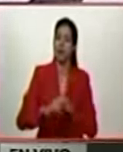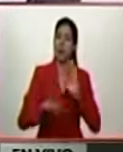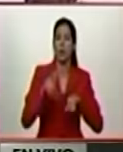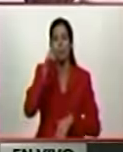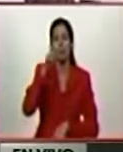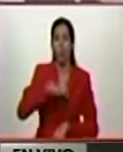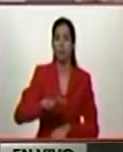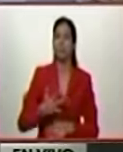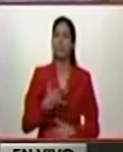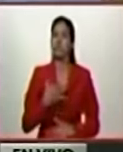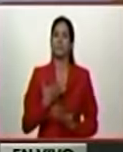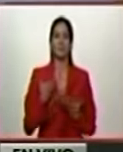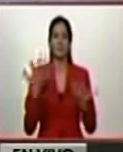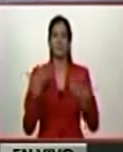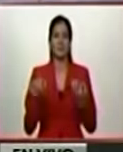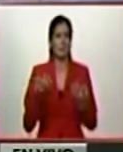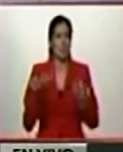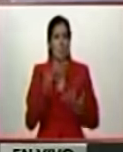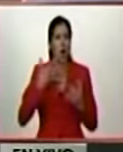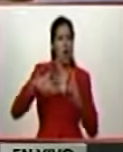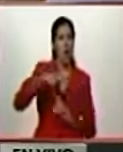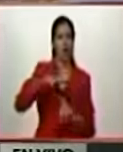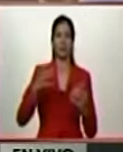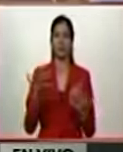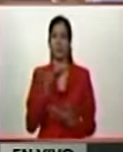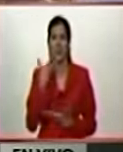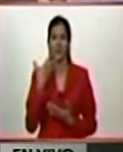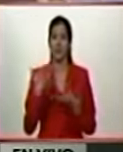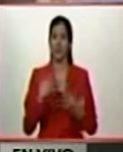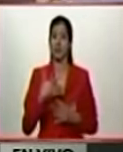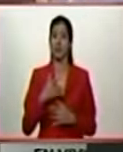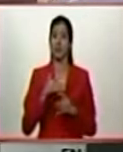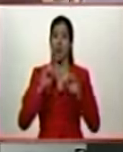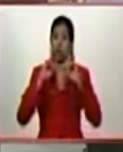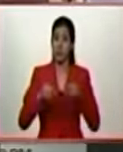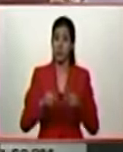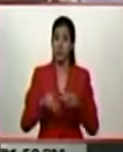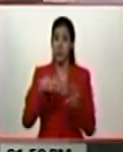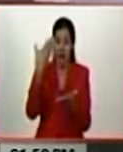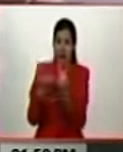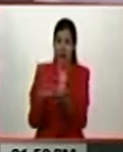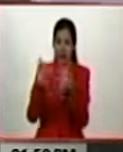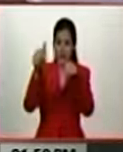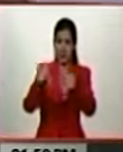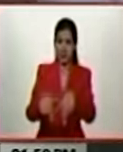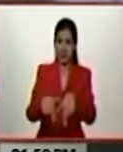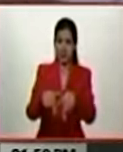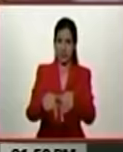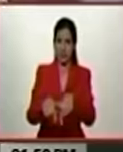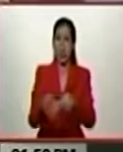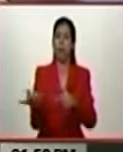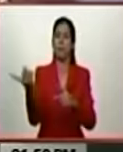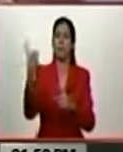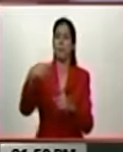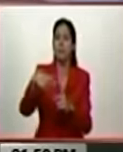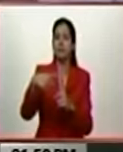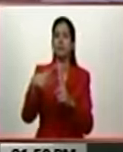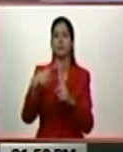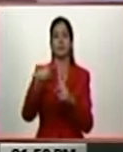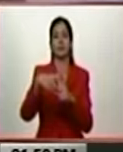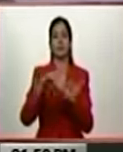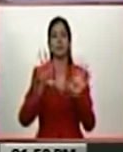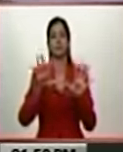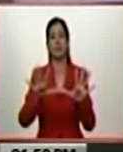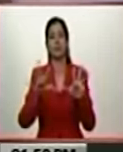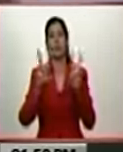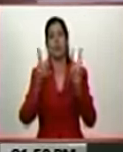Se respiran mejores aires para el estado Miranda. Y gracias a que ya la autopista llega hasta este punto, estamos incorporando 10